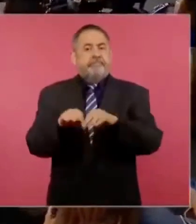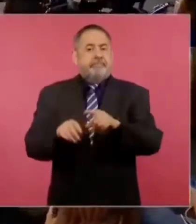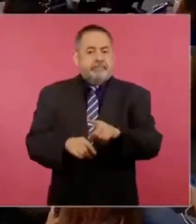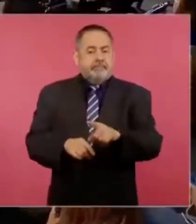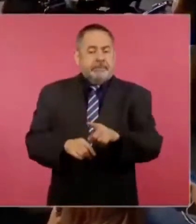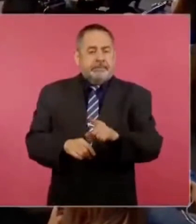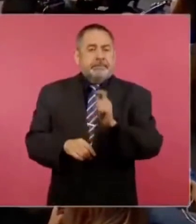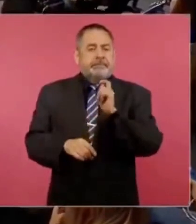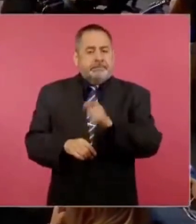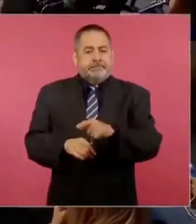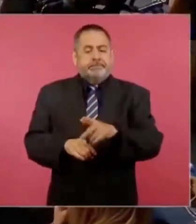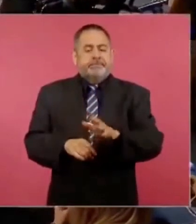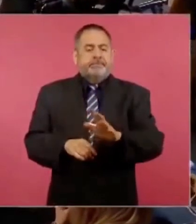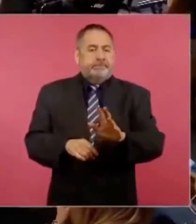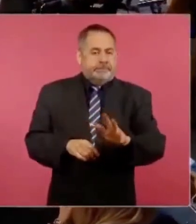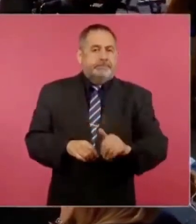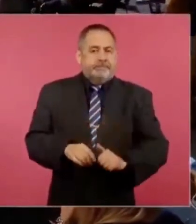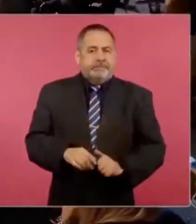entender